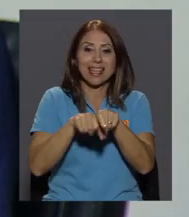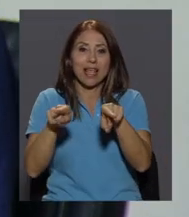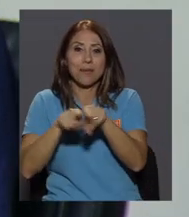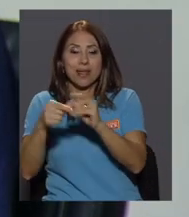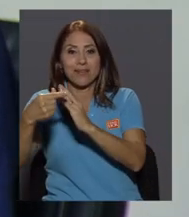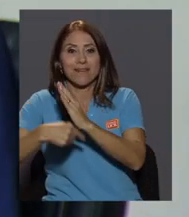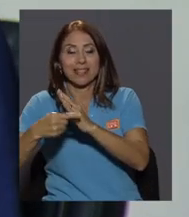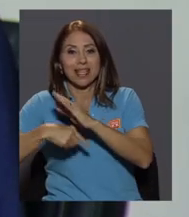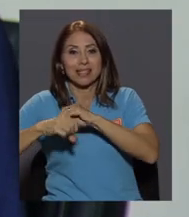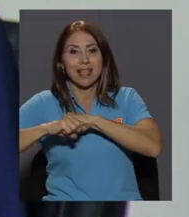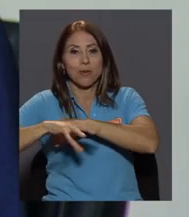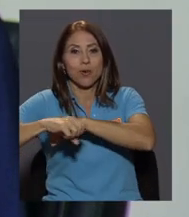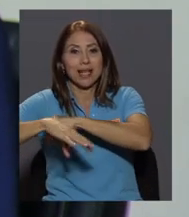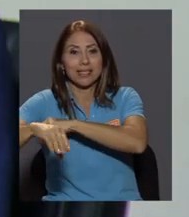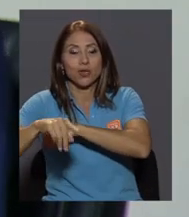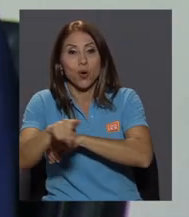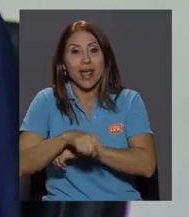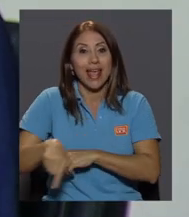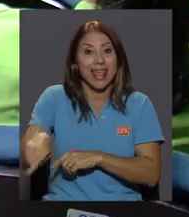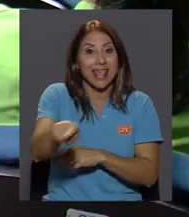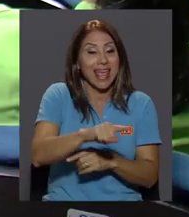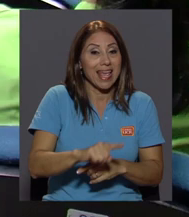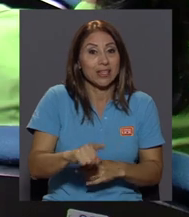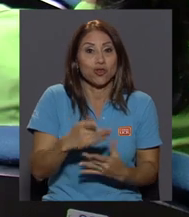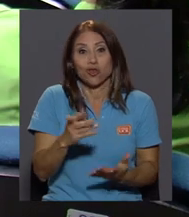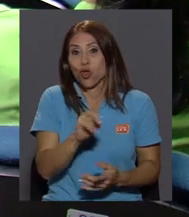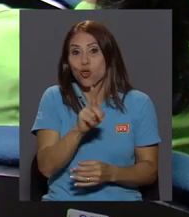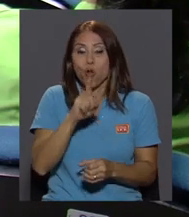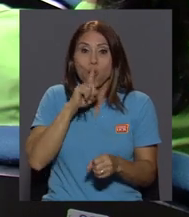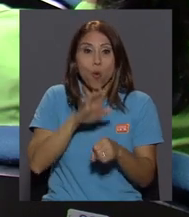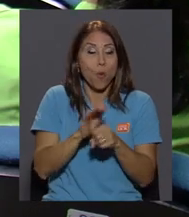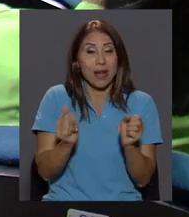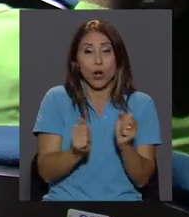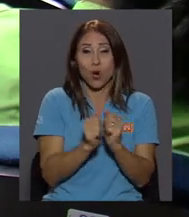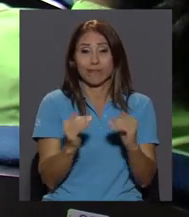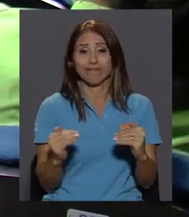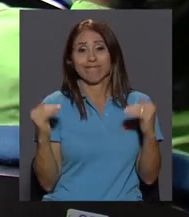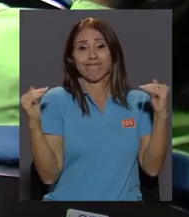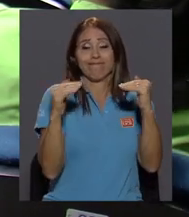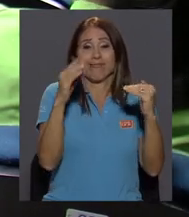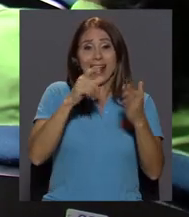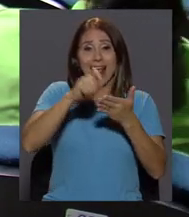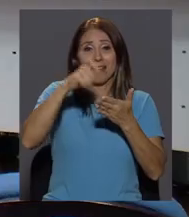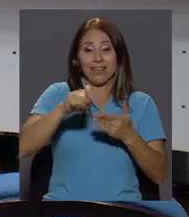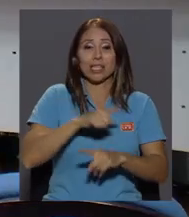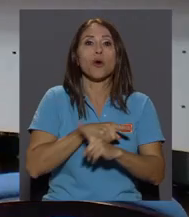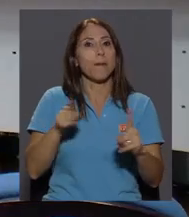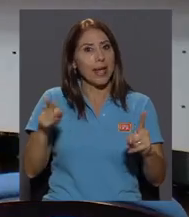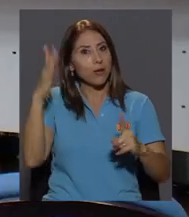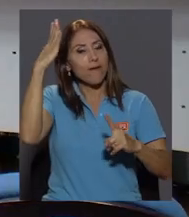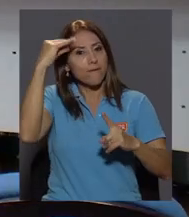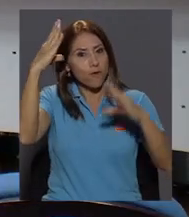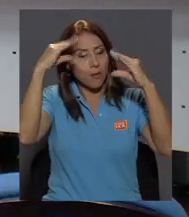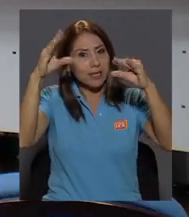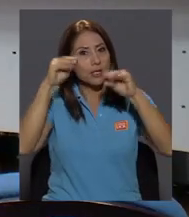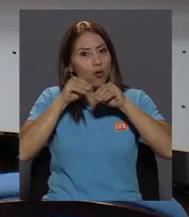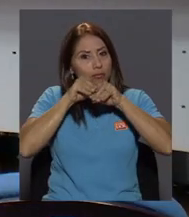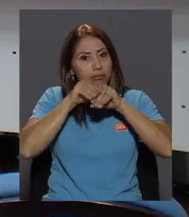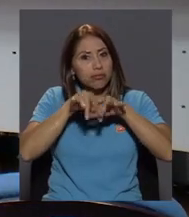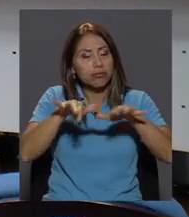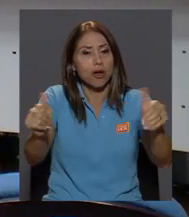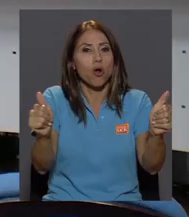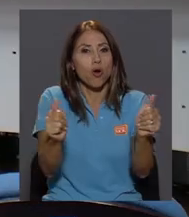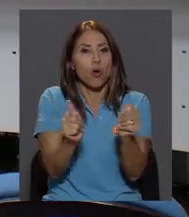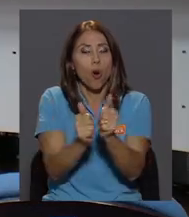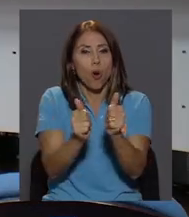que si bien no cumplen con los máximos estándares de calificación, sí logran generar y difundir información con elevados niveles de